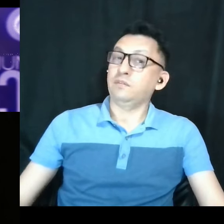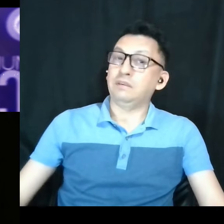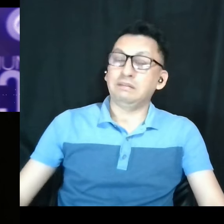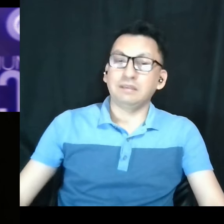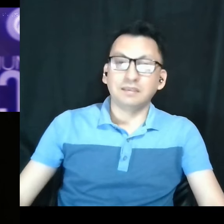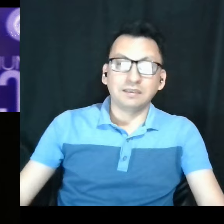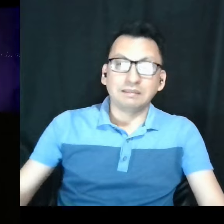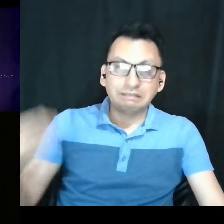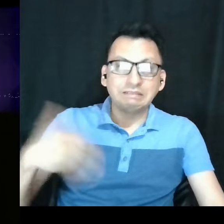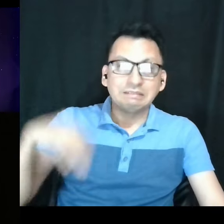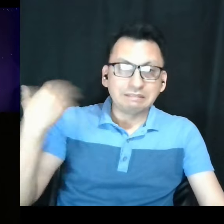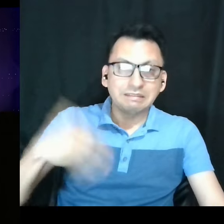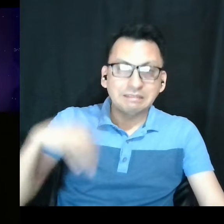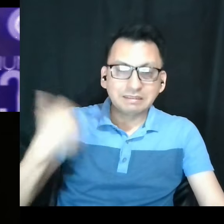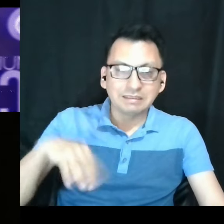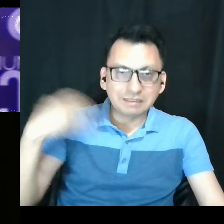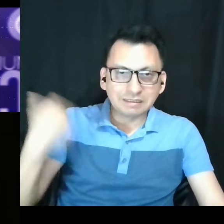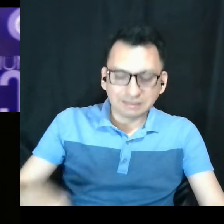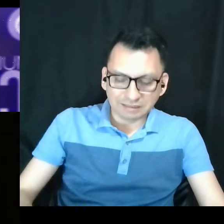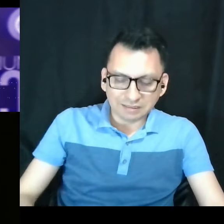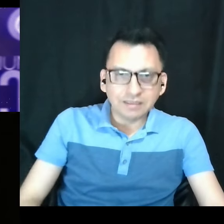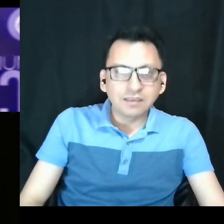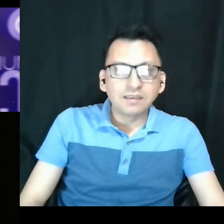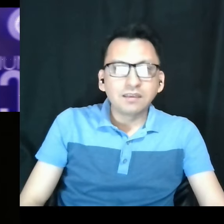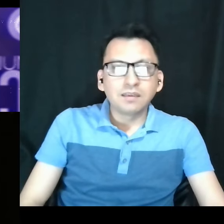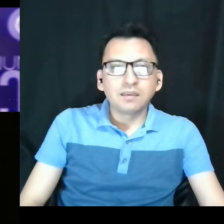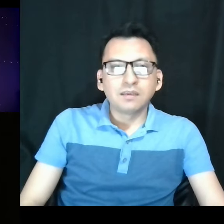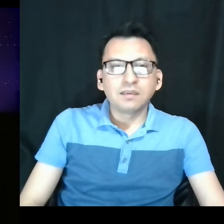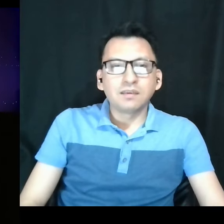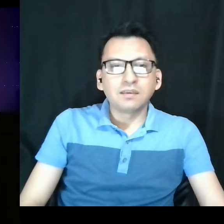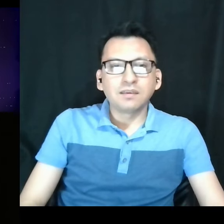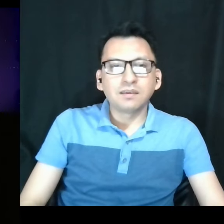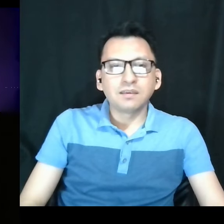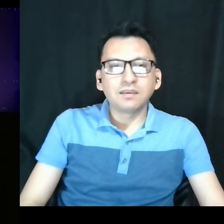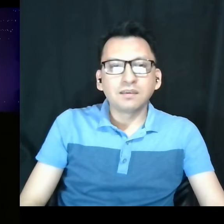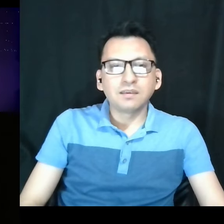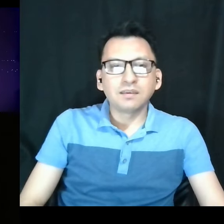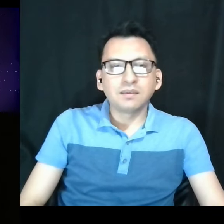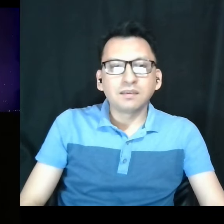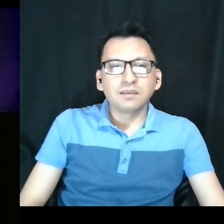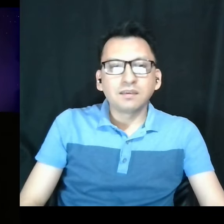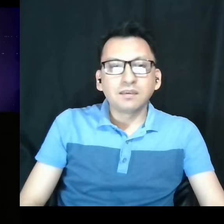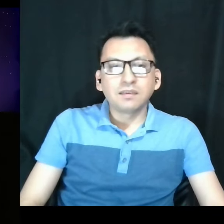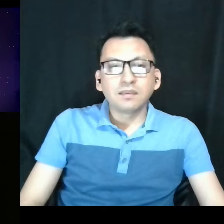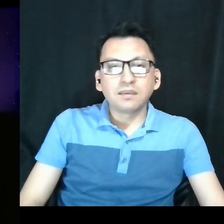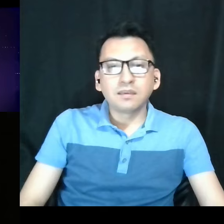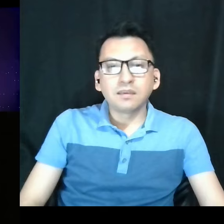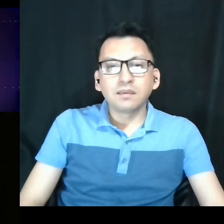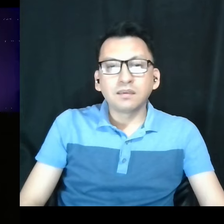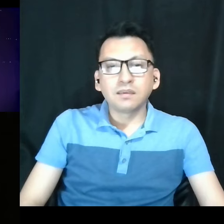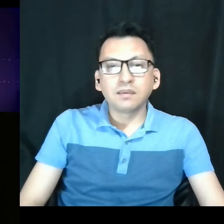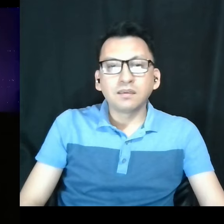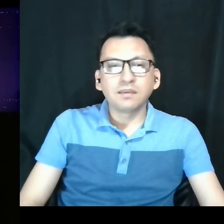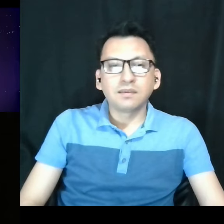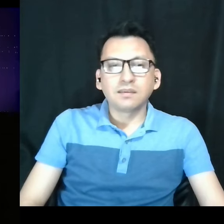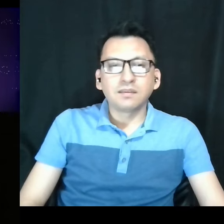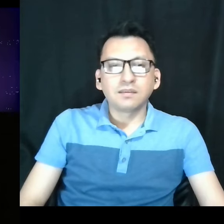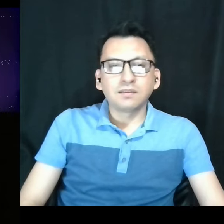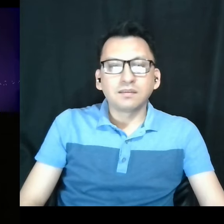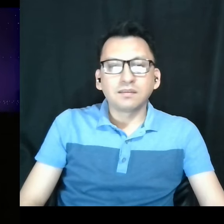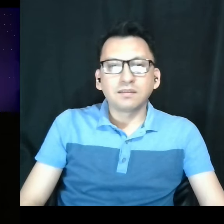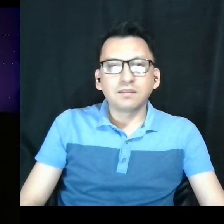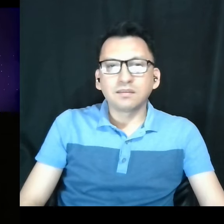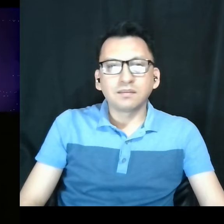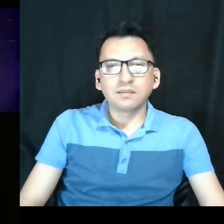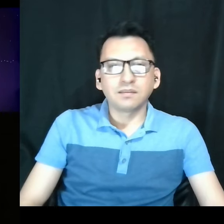no sé que llamemos amenazas a las 3 de la mañana la presidenta de la cor conclusión del tema Sí vamos a perder el país va a perder muy